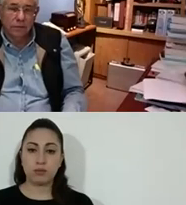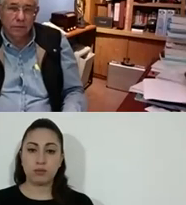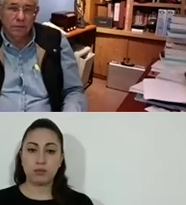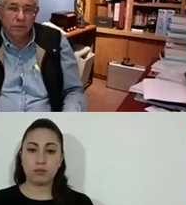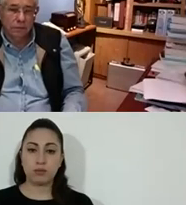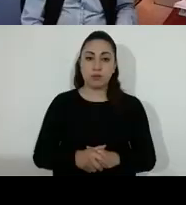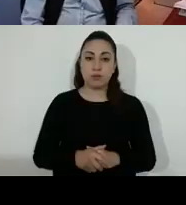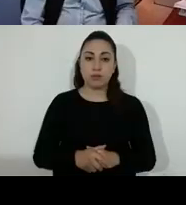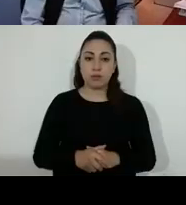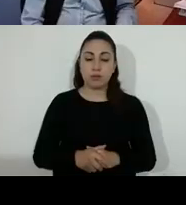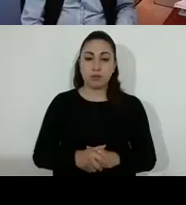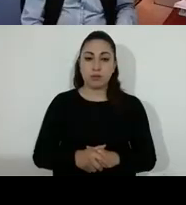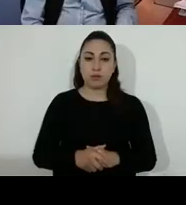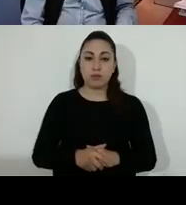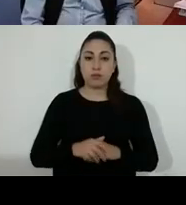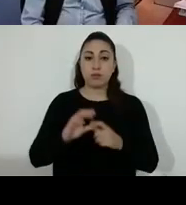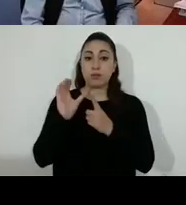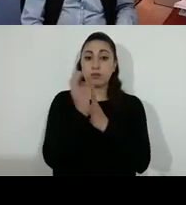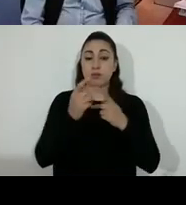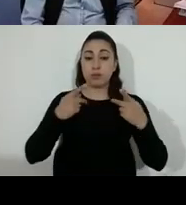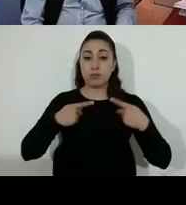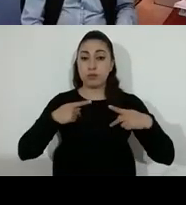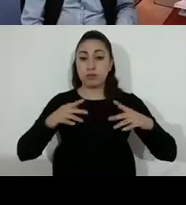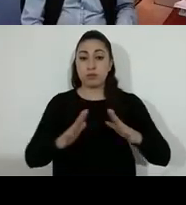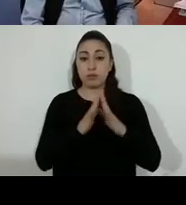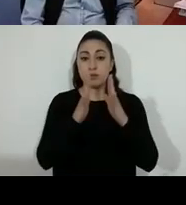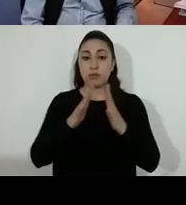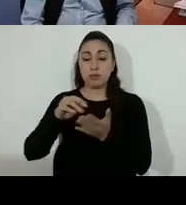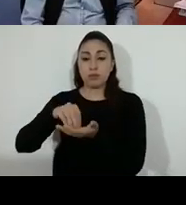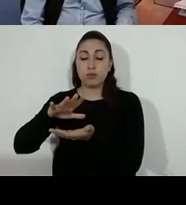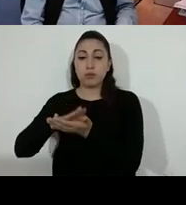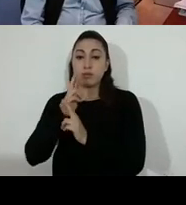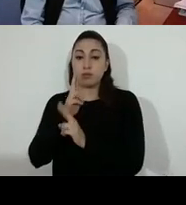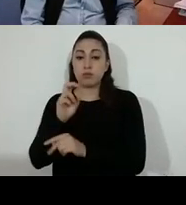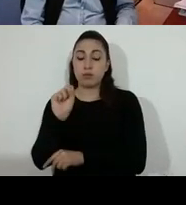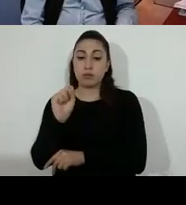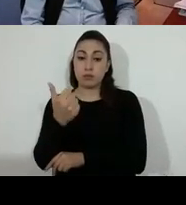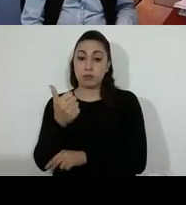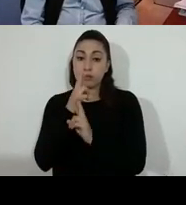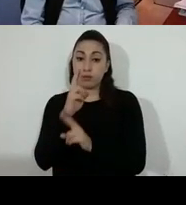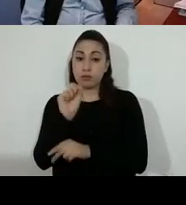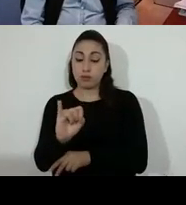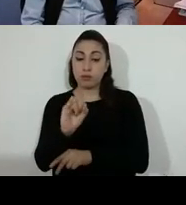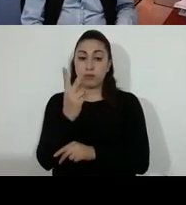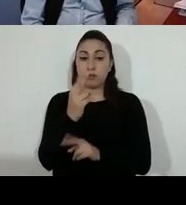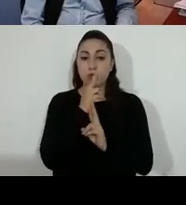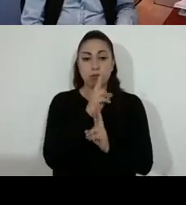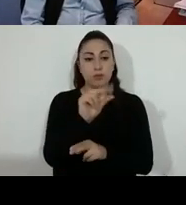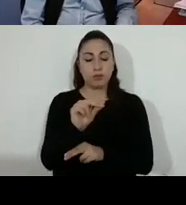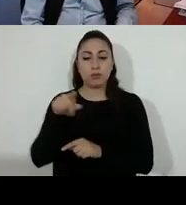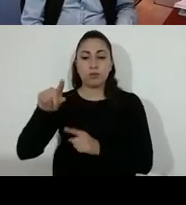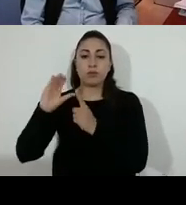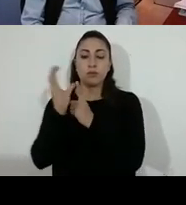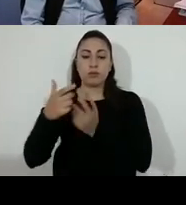Por la Comisión de Participación Ciudadana tenemos 6 votos a favor, 2 en contra. Por la Comisión